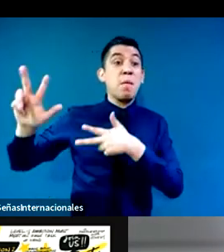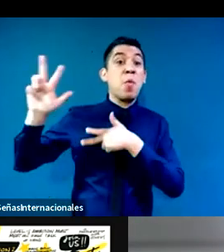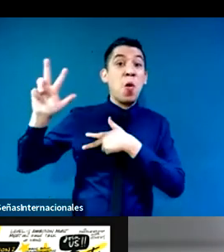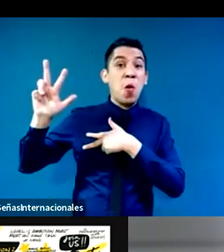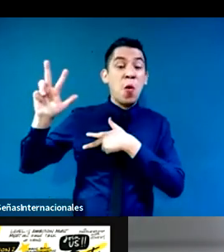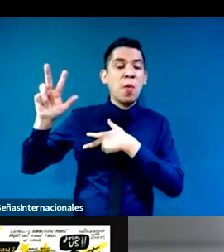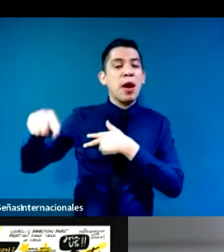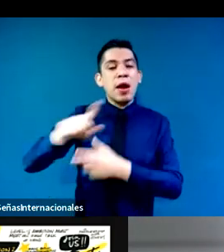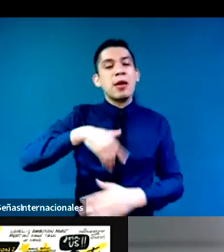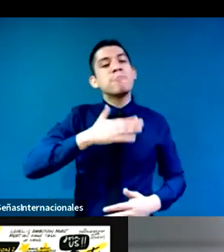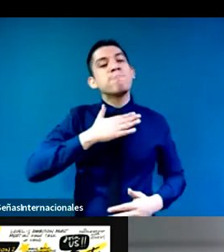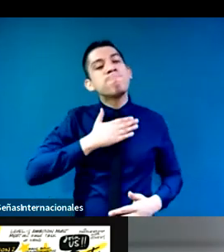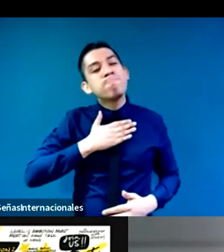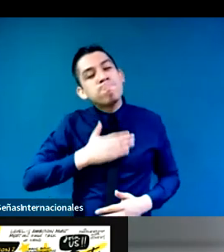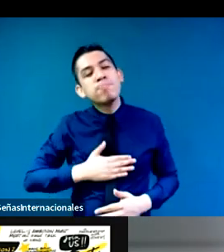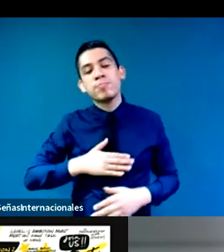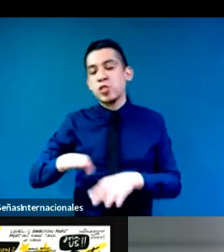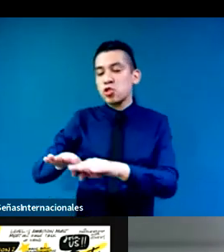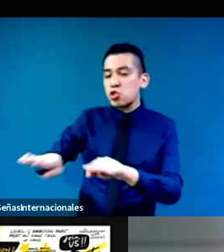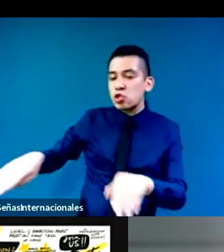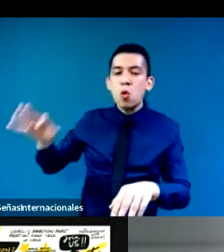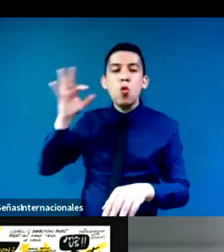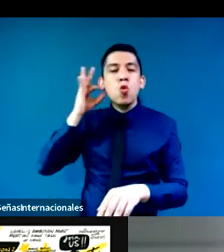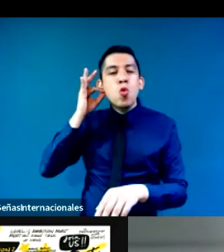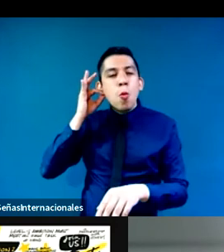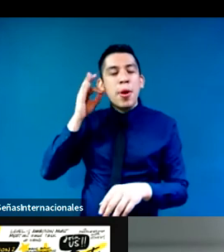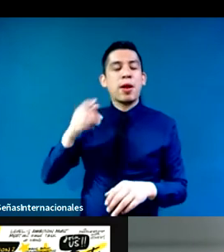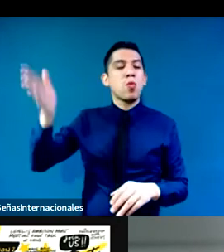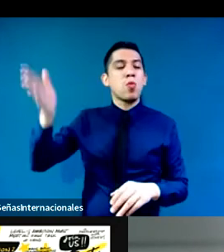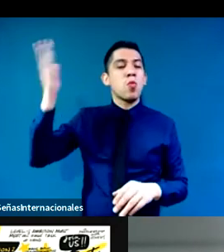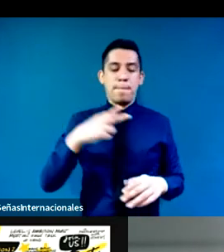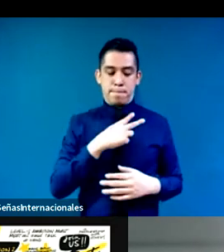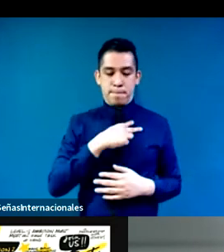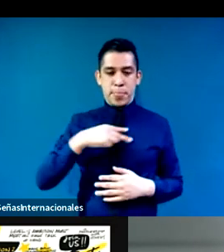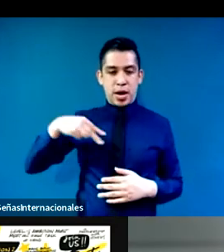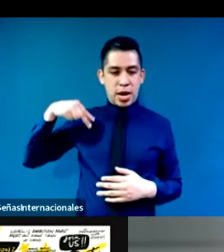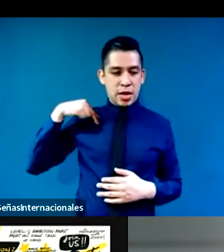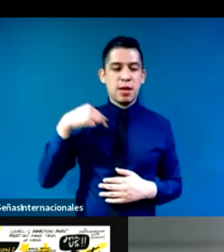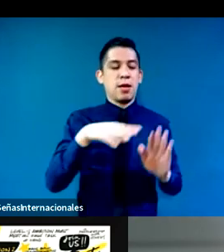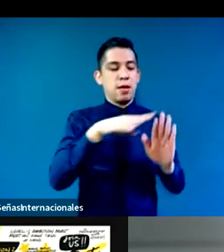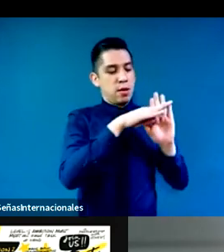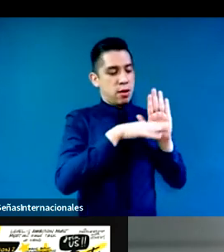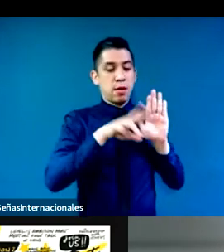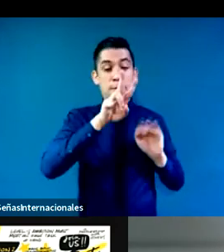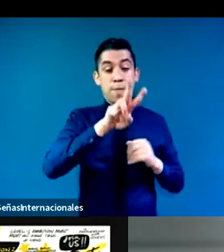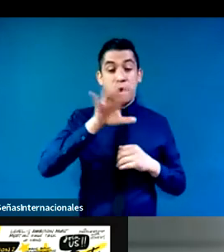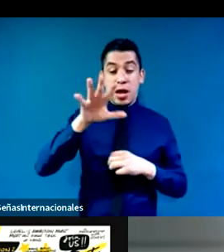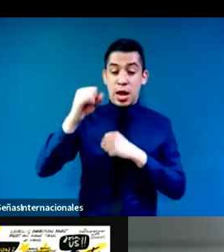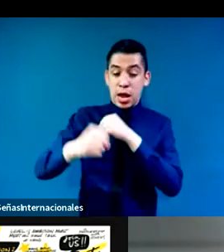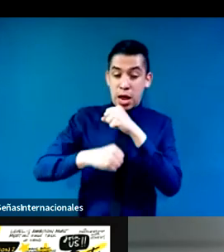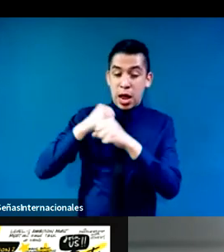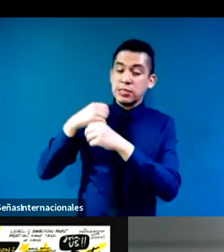mujeres y a las niñas en Beijing. 25 años de lentos avances y de a veces regresivos para